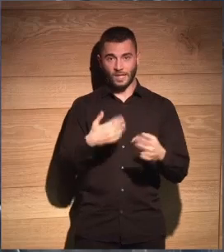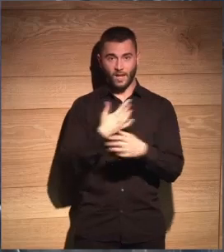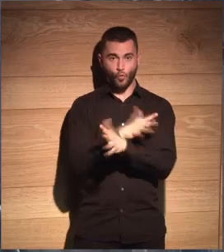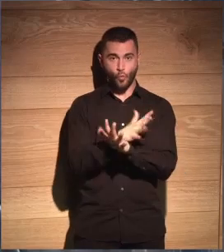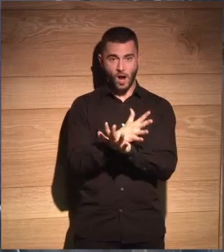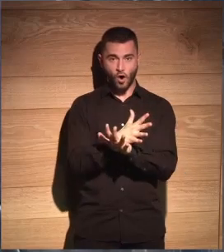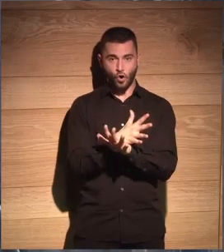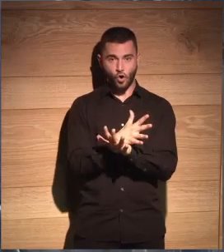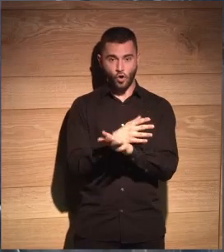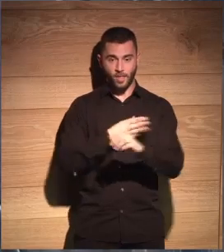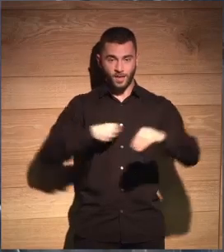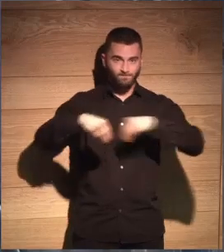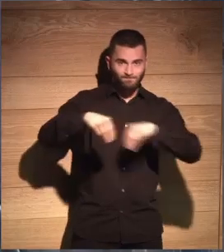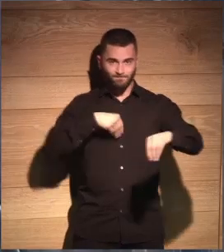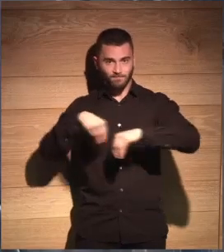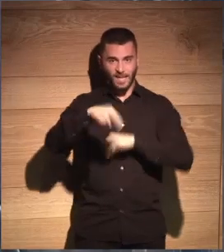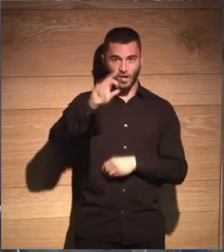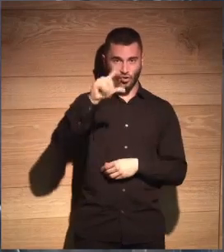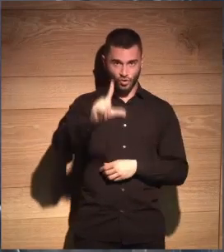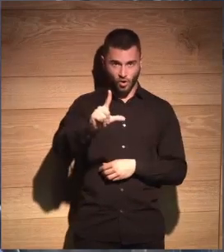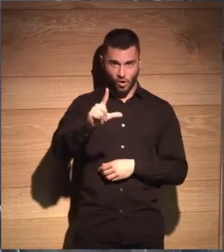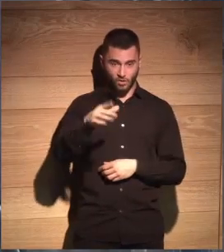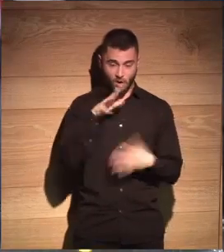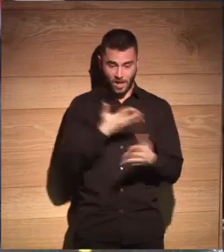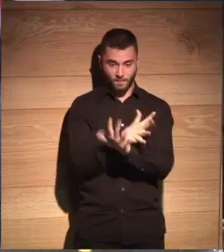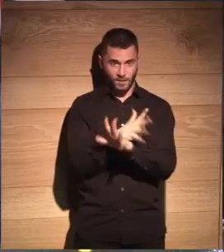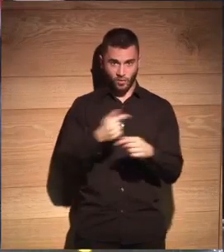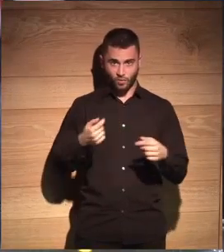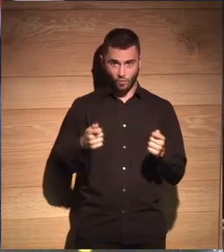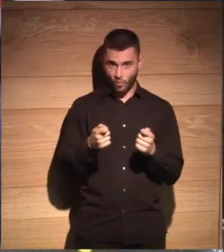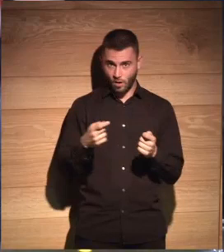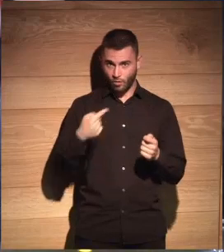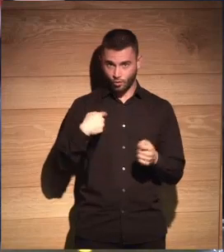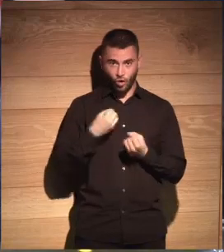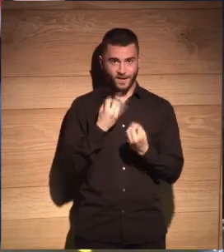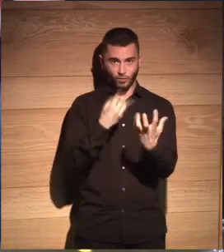ahora el videojuego, pues yo estoy encantado con